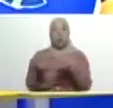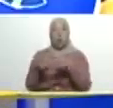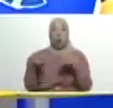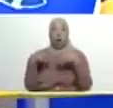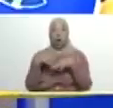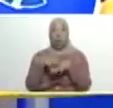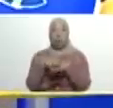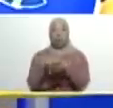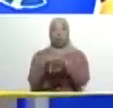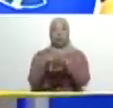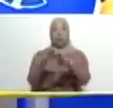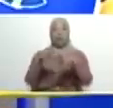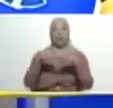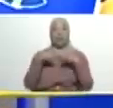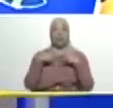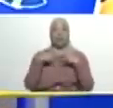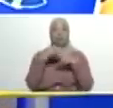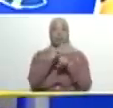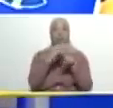juntos reconocido